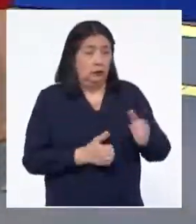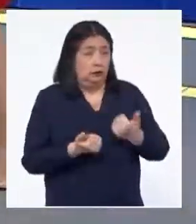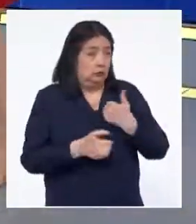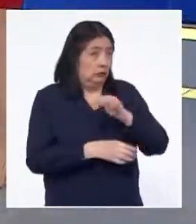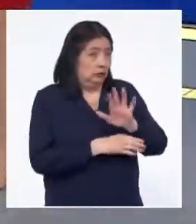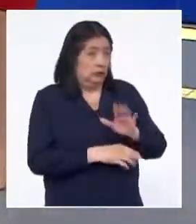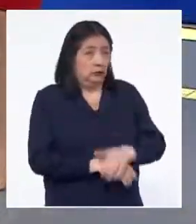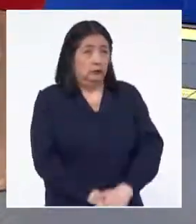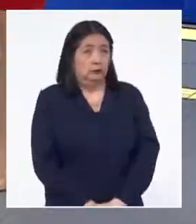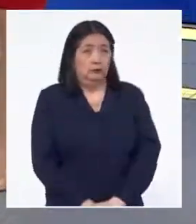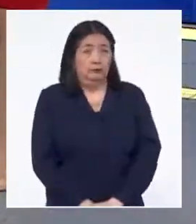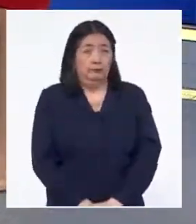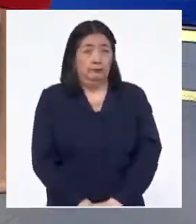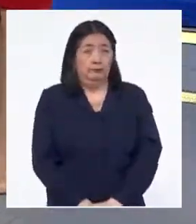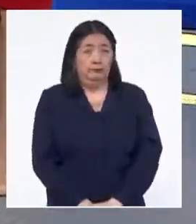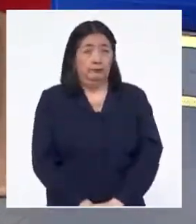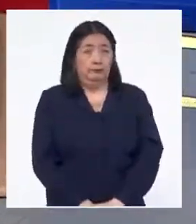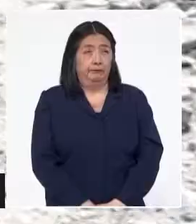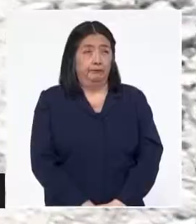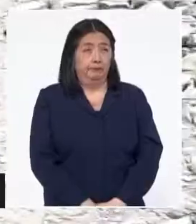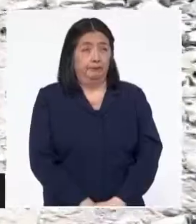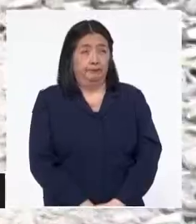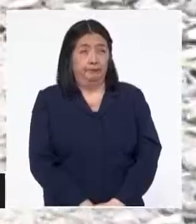tardes, Carlos.